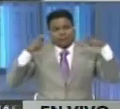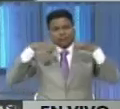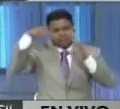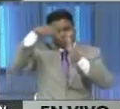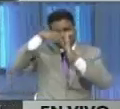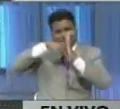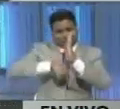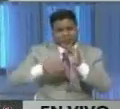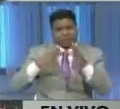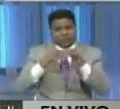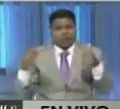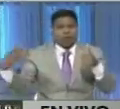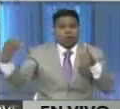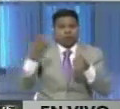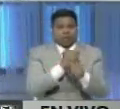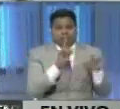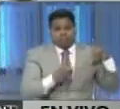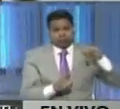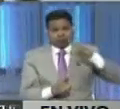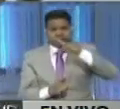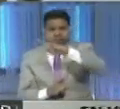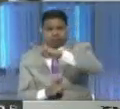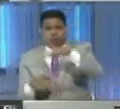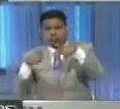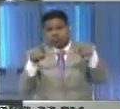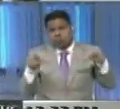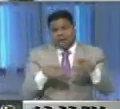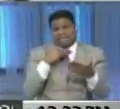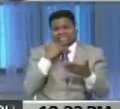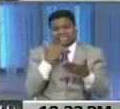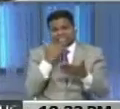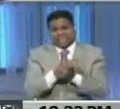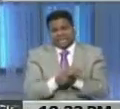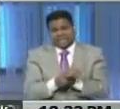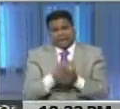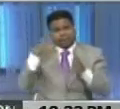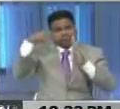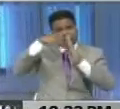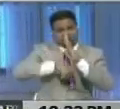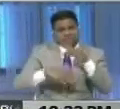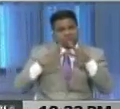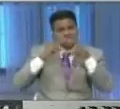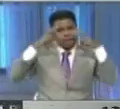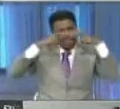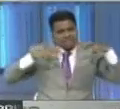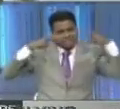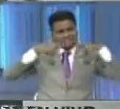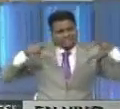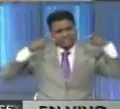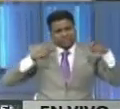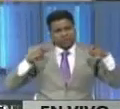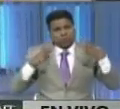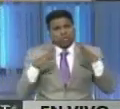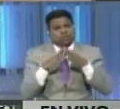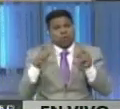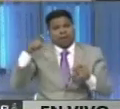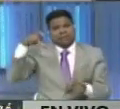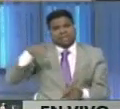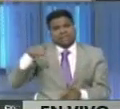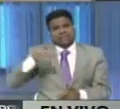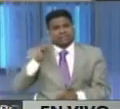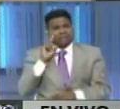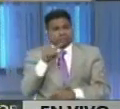aeronaves que se encontraba en un hangar también en la localidad y profundizando todas las investigaciones que sean necesarias para